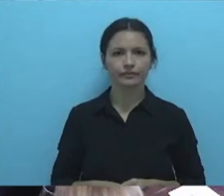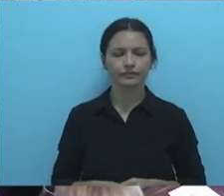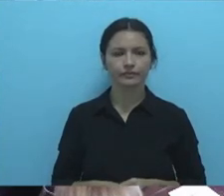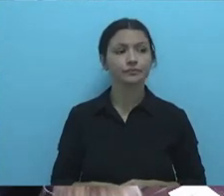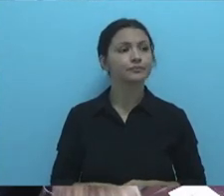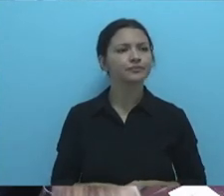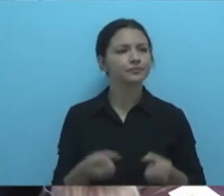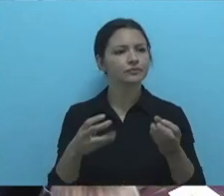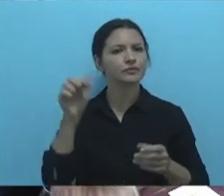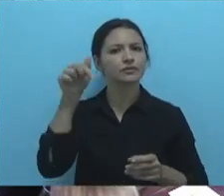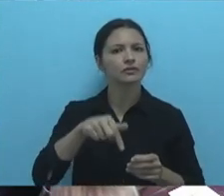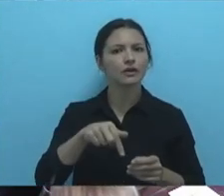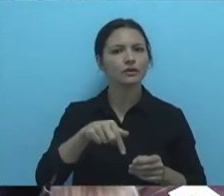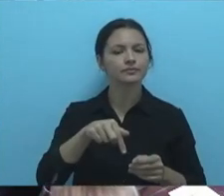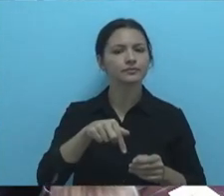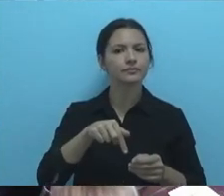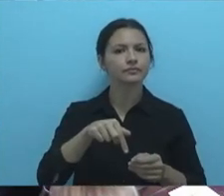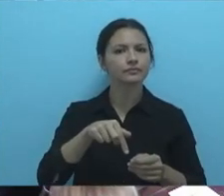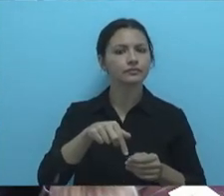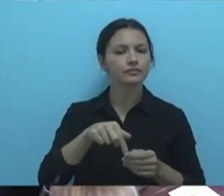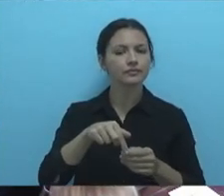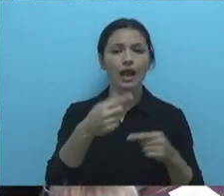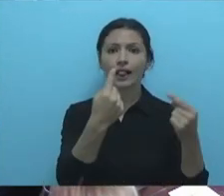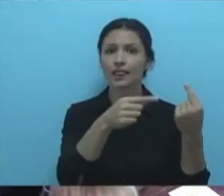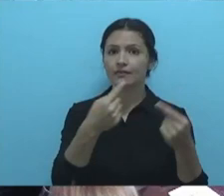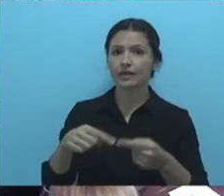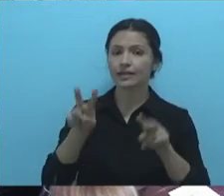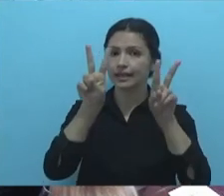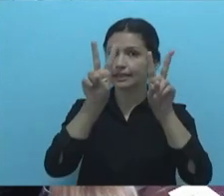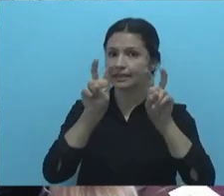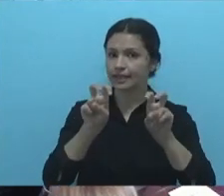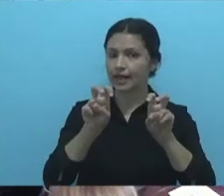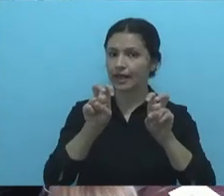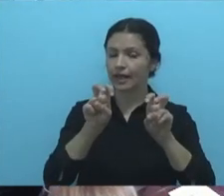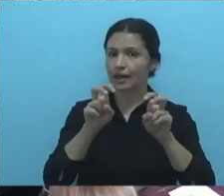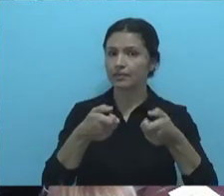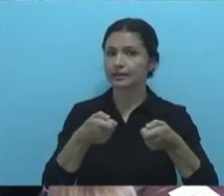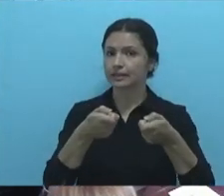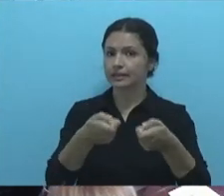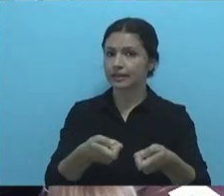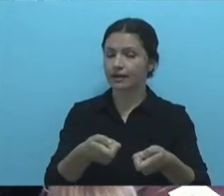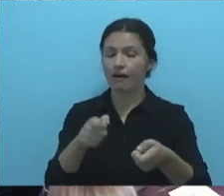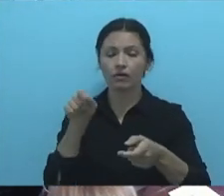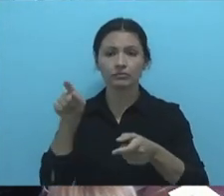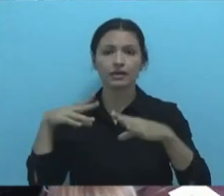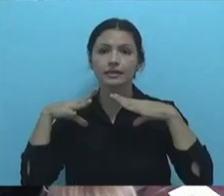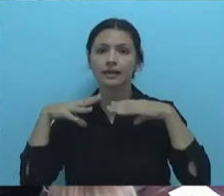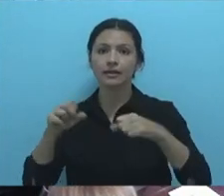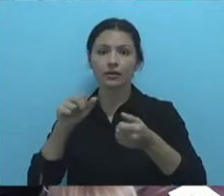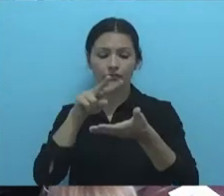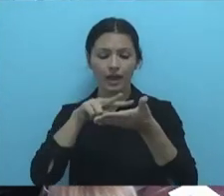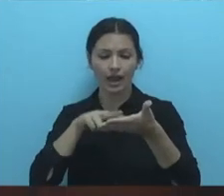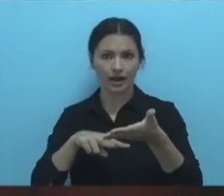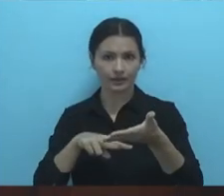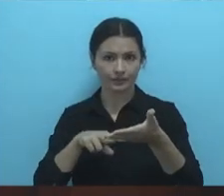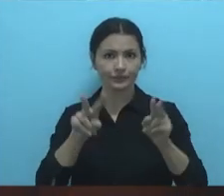vamos ahora a dar tratamiento a considerar el ingreso de los asuntos de entrada por secretaría se dará cuenta de los